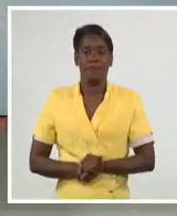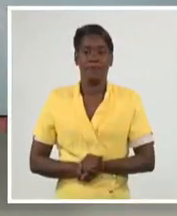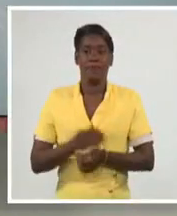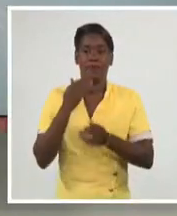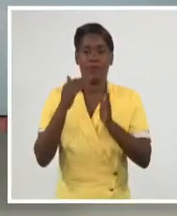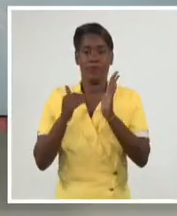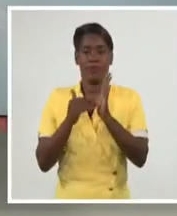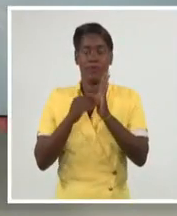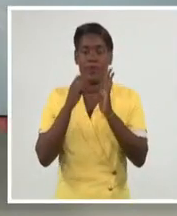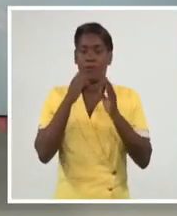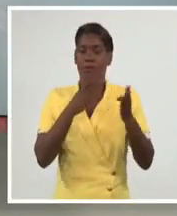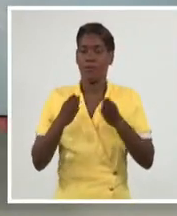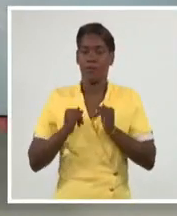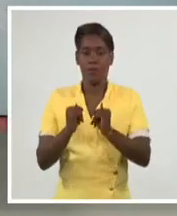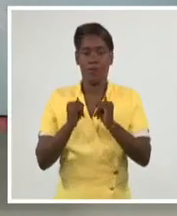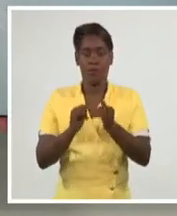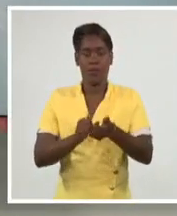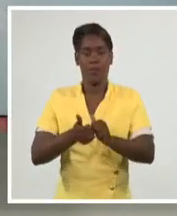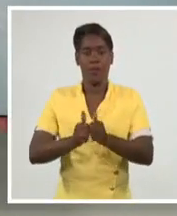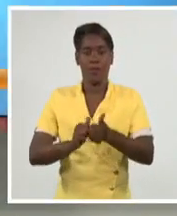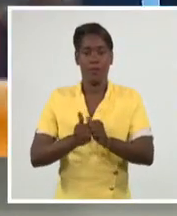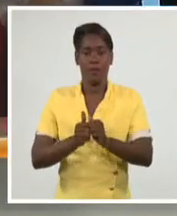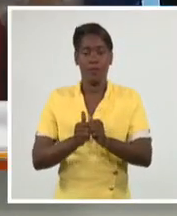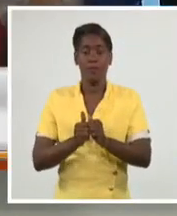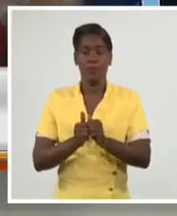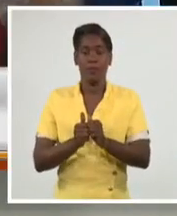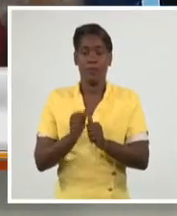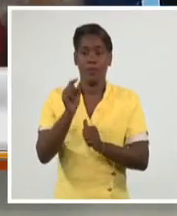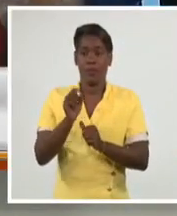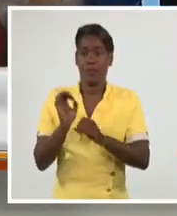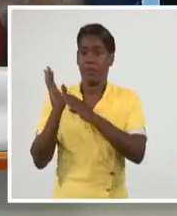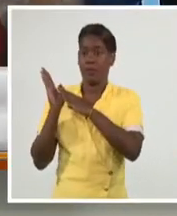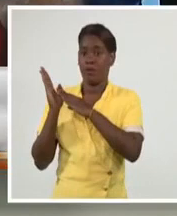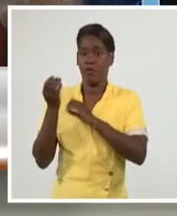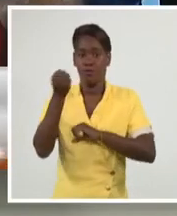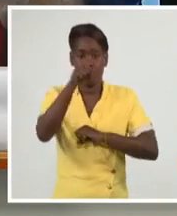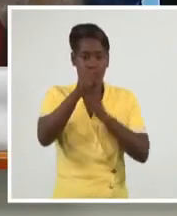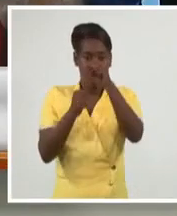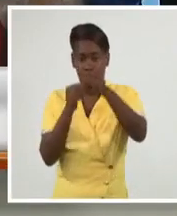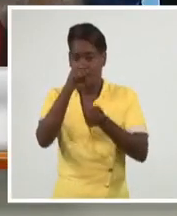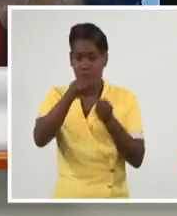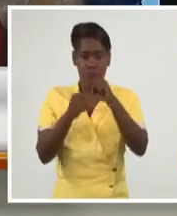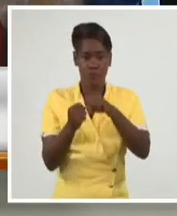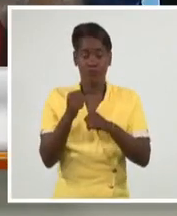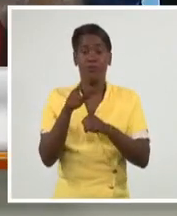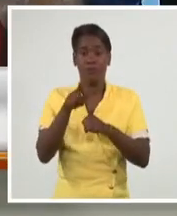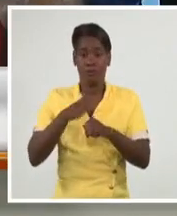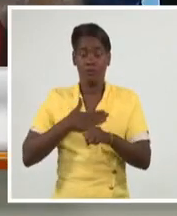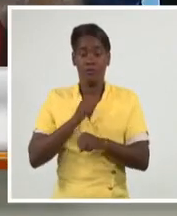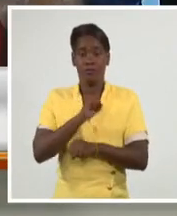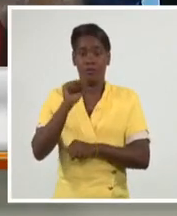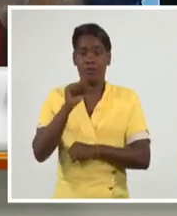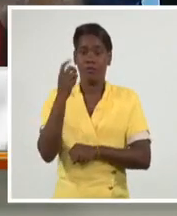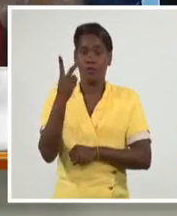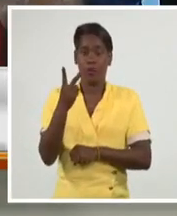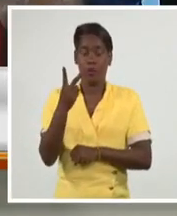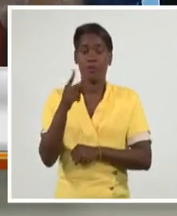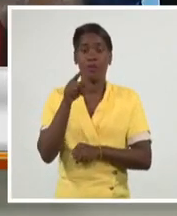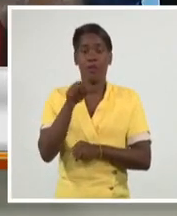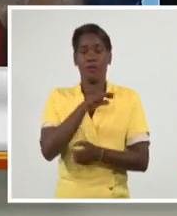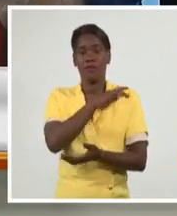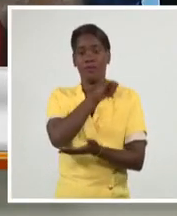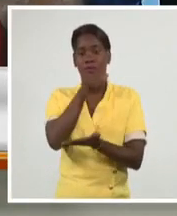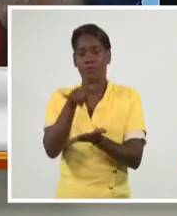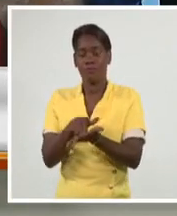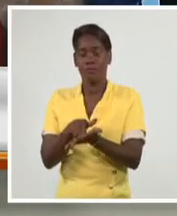Buenas tardes, desea bienvenido a la información deportiva. El doble campeón olímpico de boxeo, Arlen López, fue recibido y agasajado por el pueblo guantanamero luego de